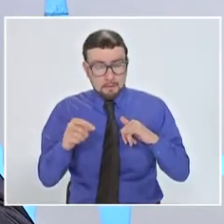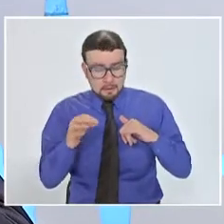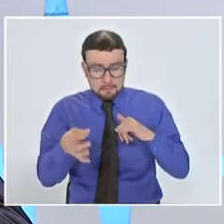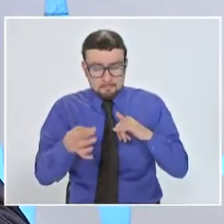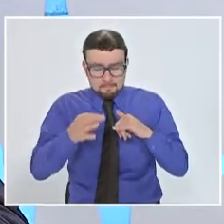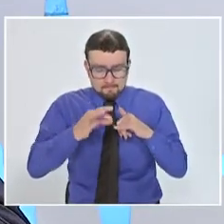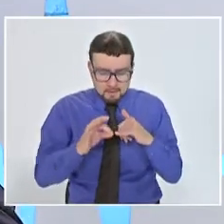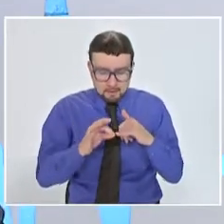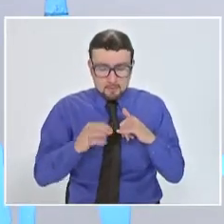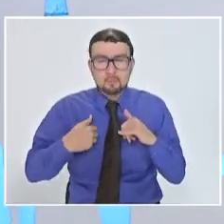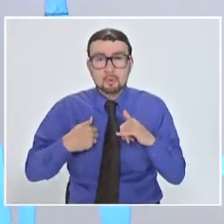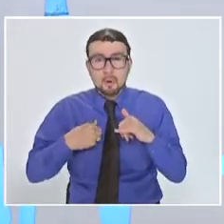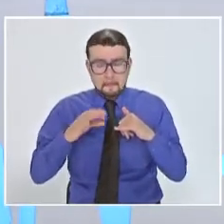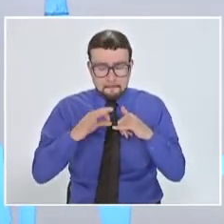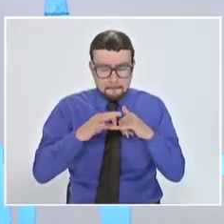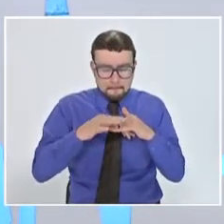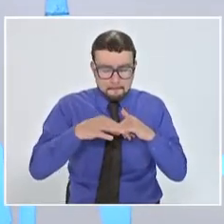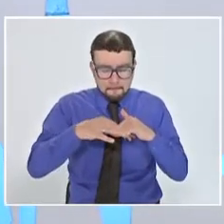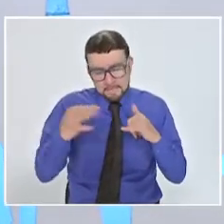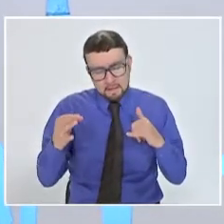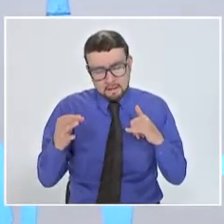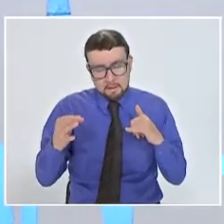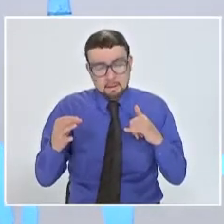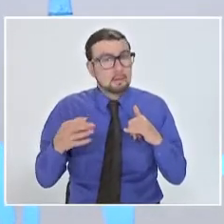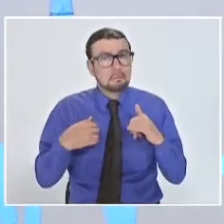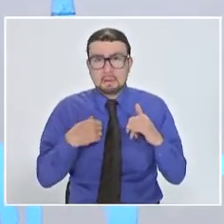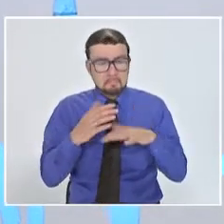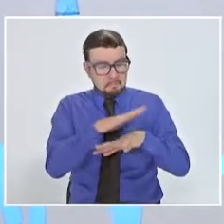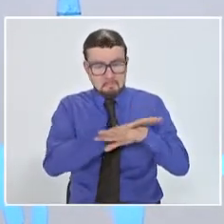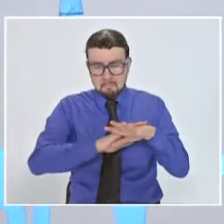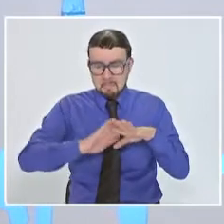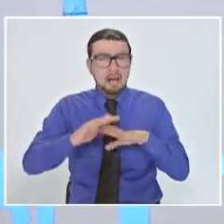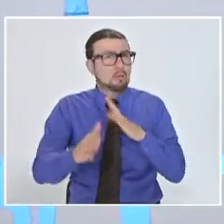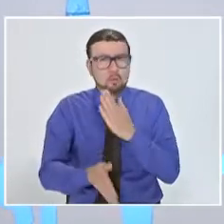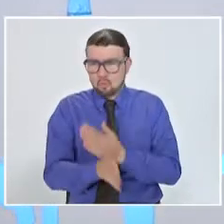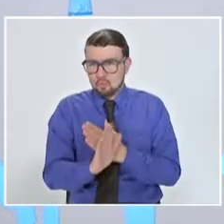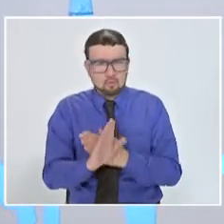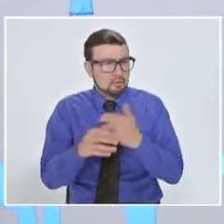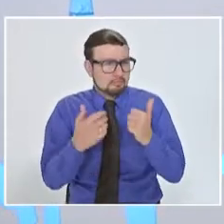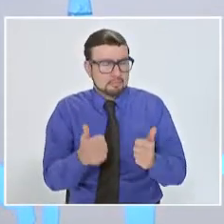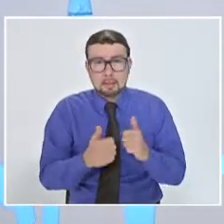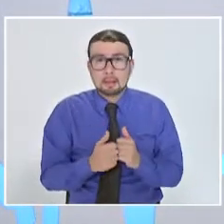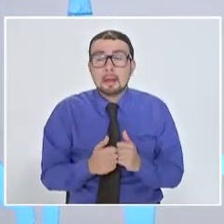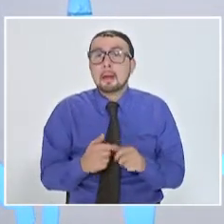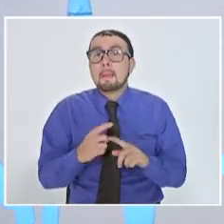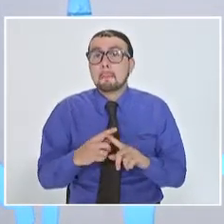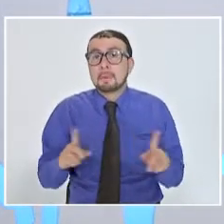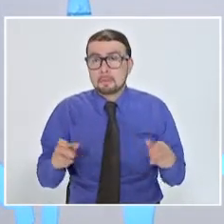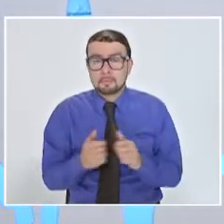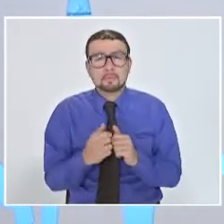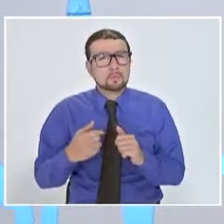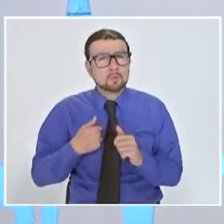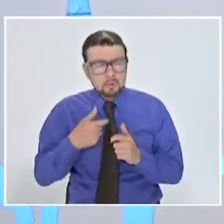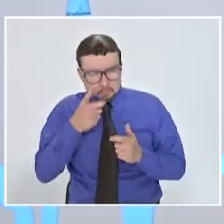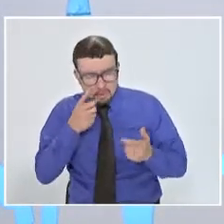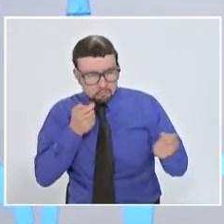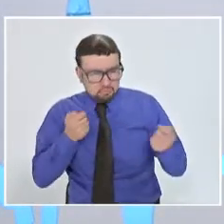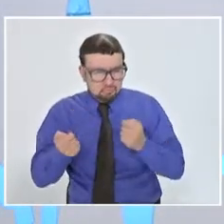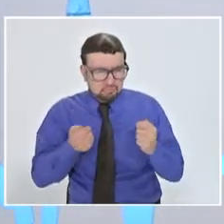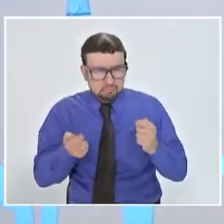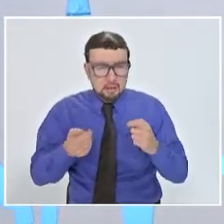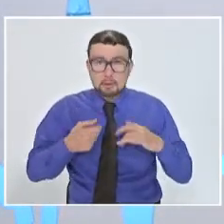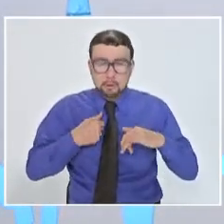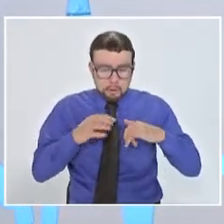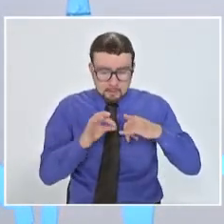encarnada, saco un pedacito de la uña y la mano sigue funcionando perfectamente. Si yo utilizo un tratamiento radical y en vez de